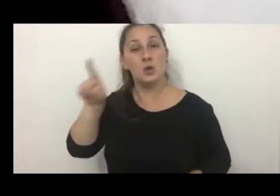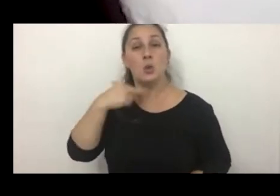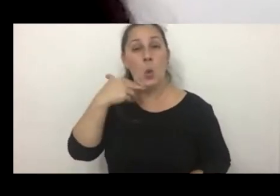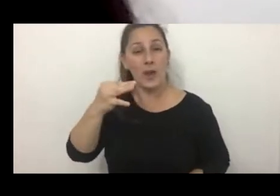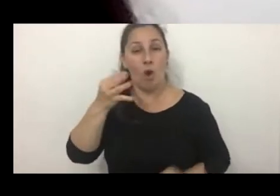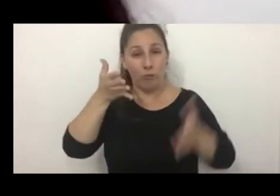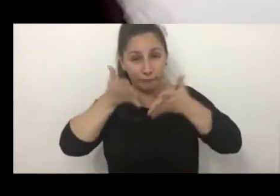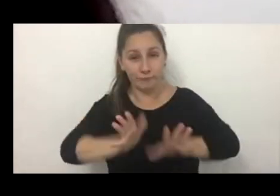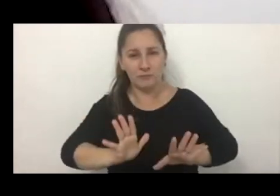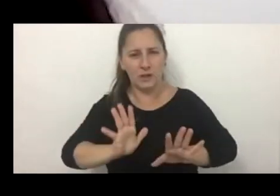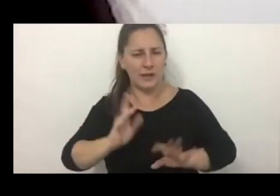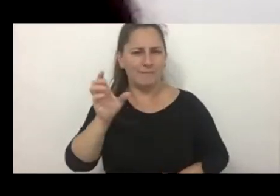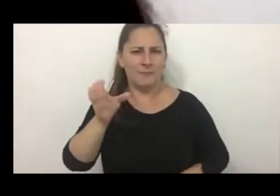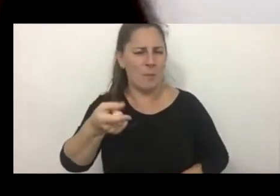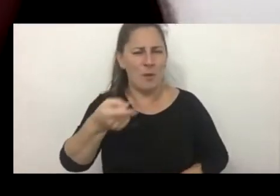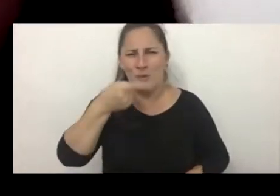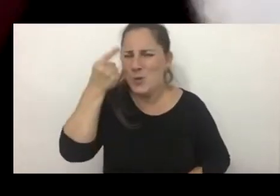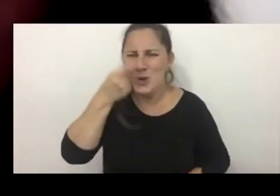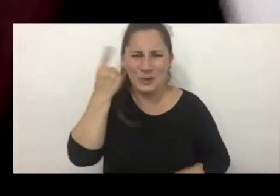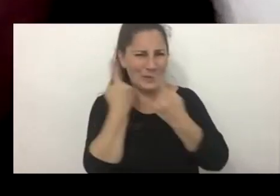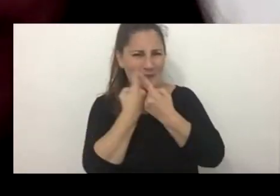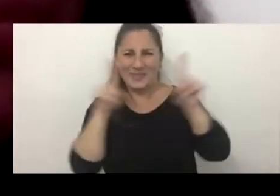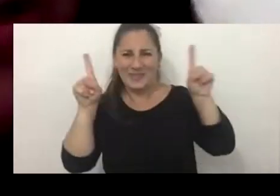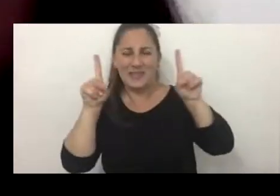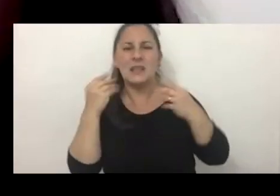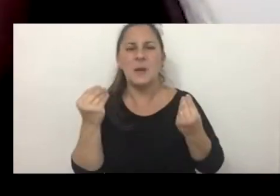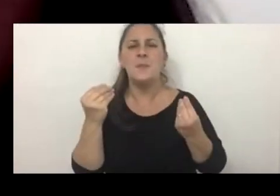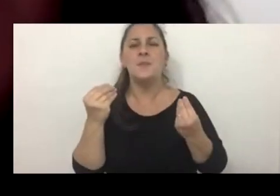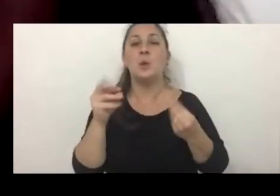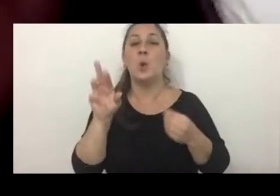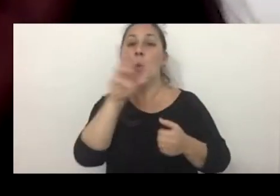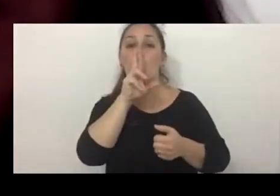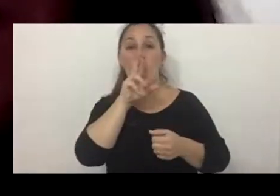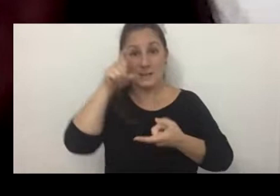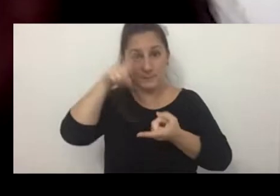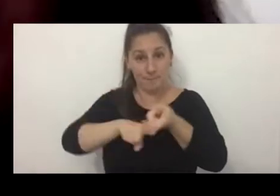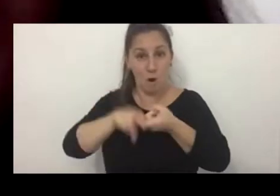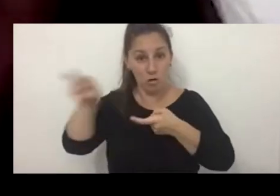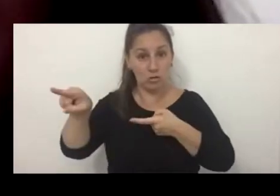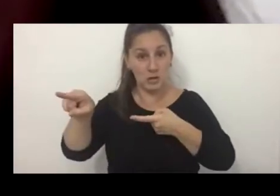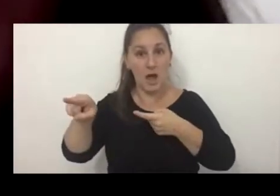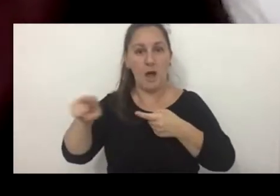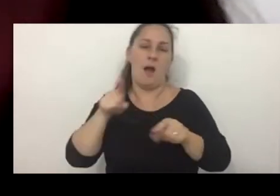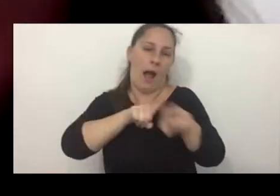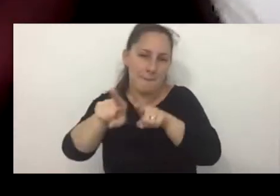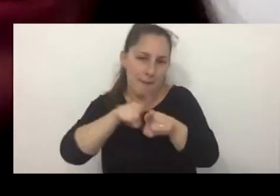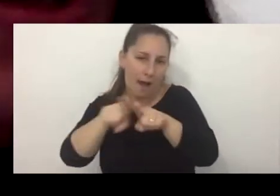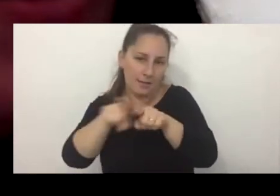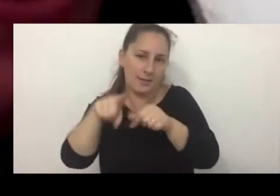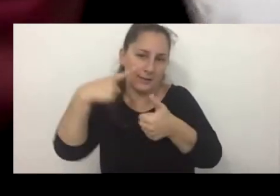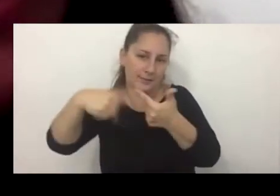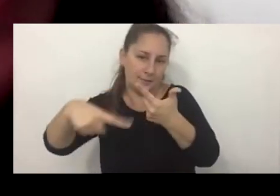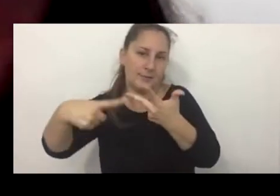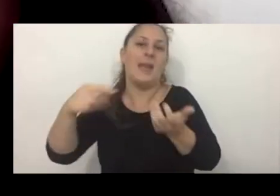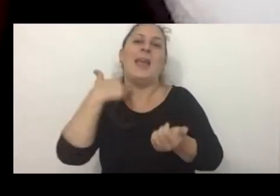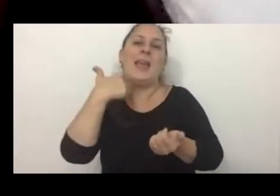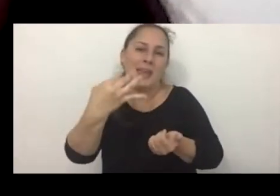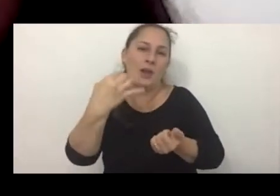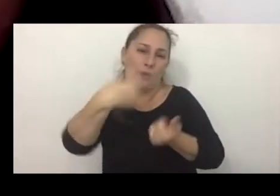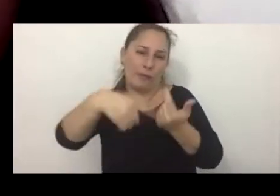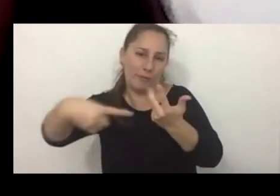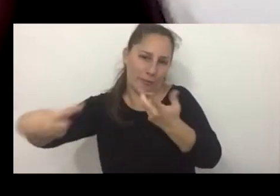médico, ¿no? Incluso hay una anécdota que no sé cuánta realidad tendrá, que habla de